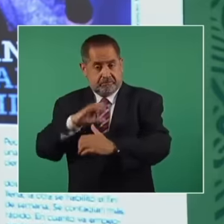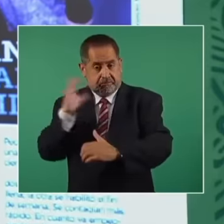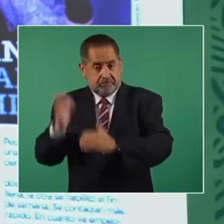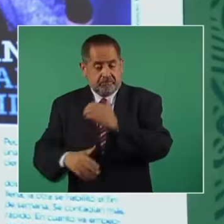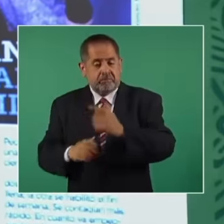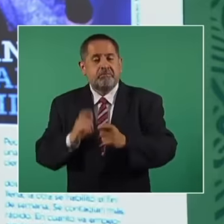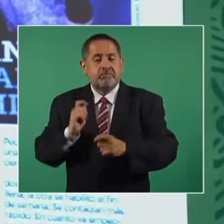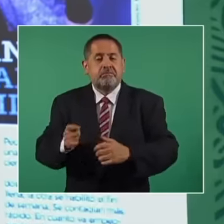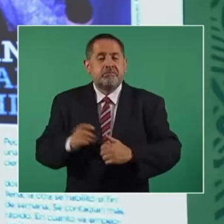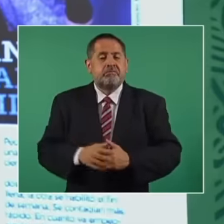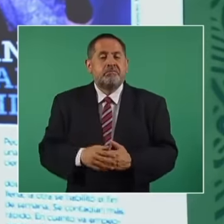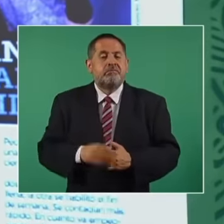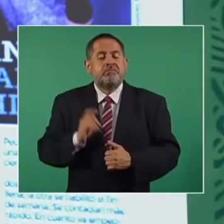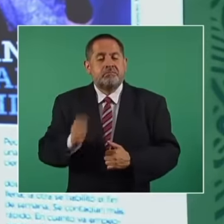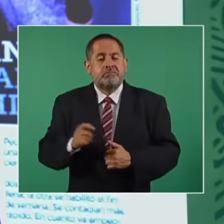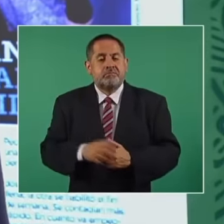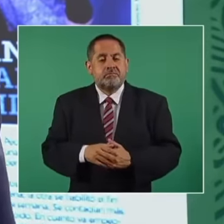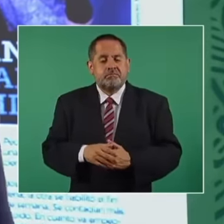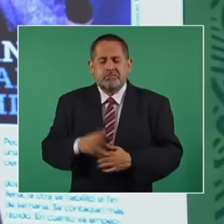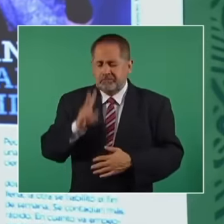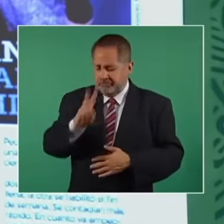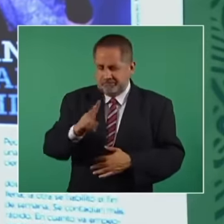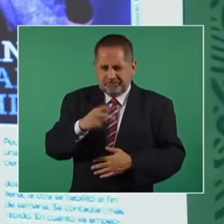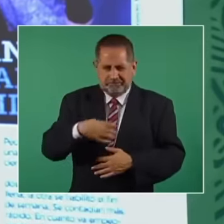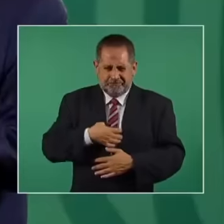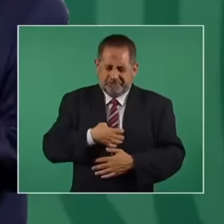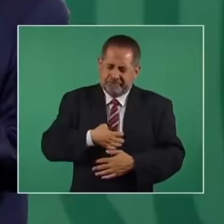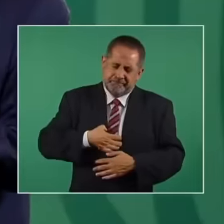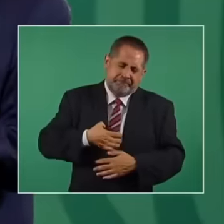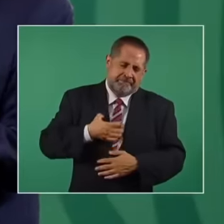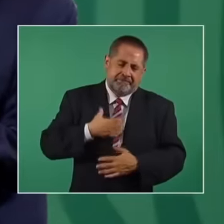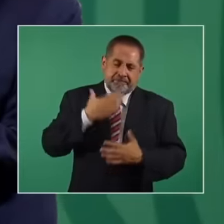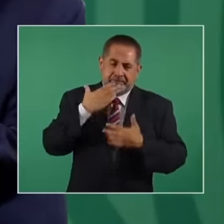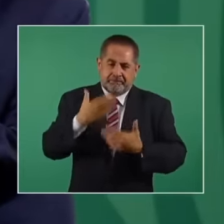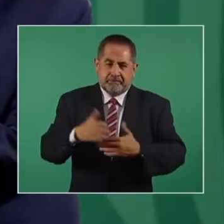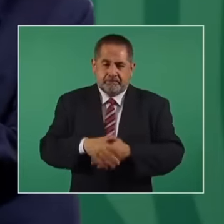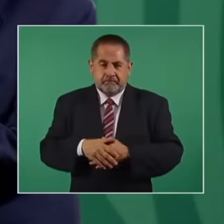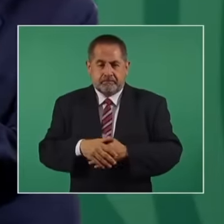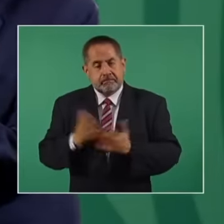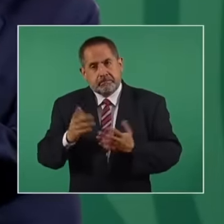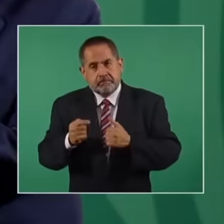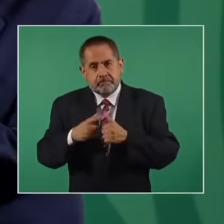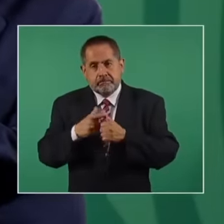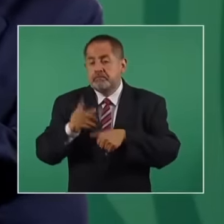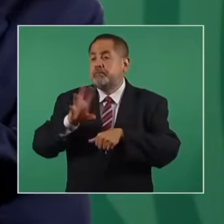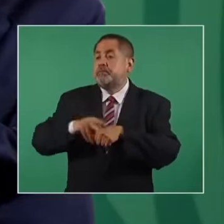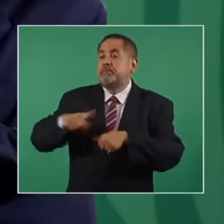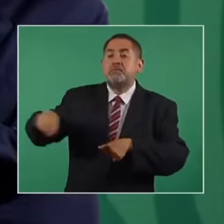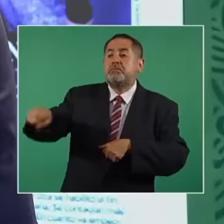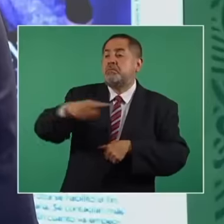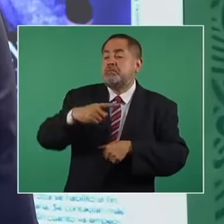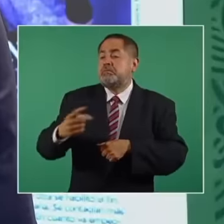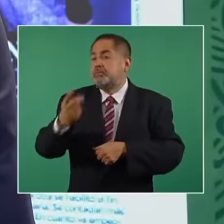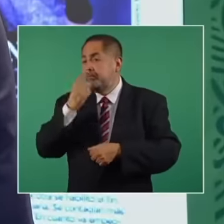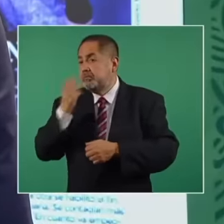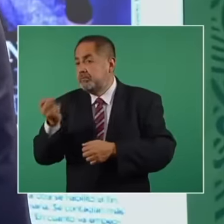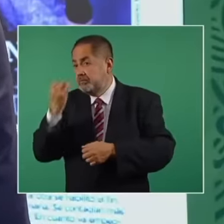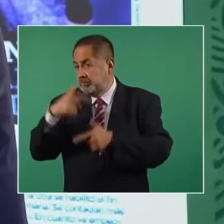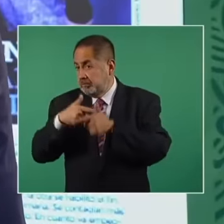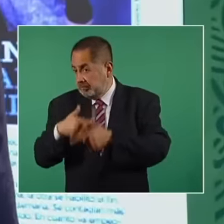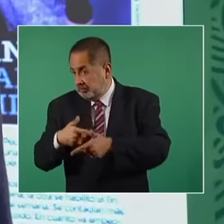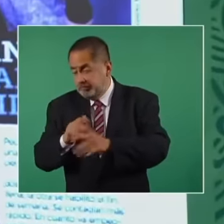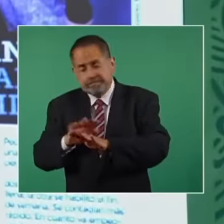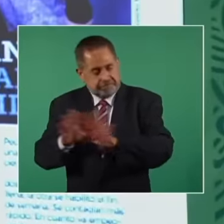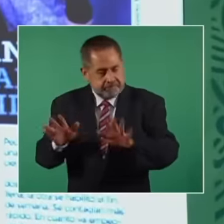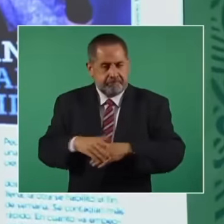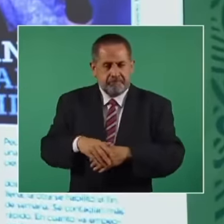voy a tener la dicha, sí, desde luego lo decide el pueblo, que yo continúe después